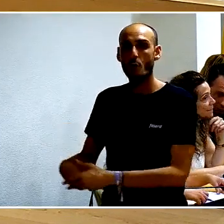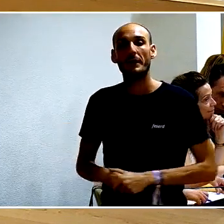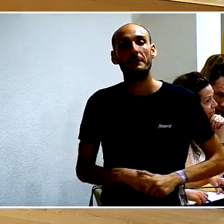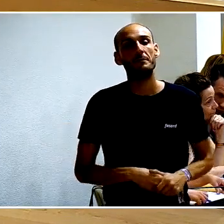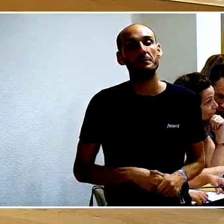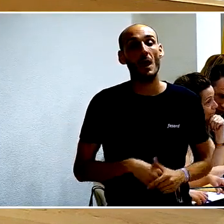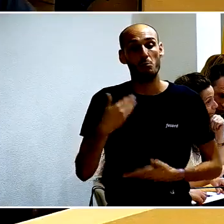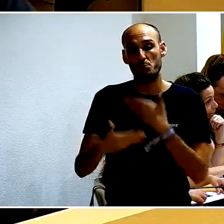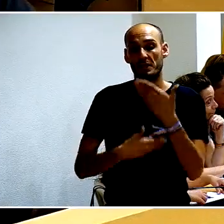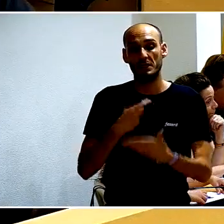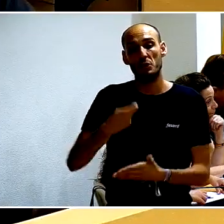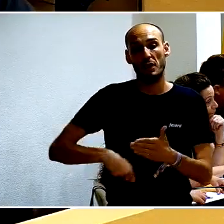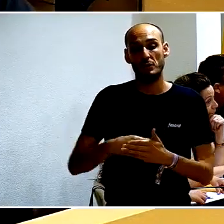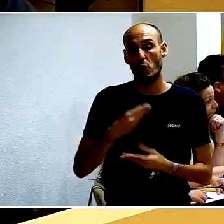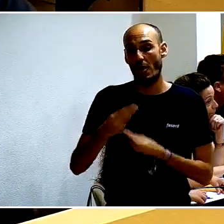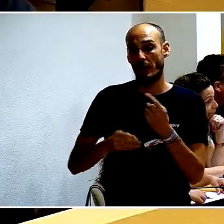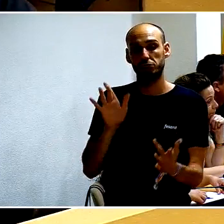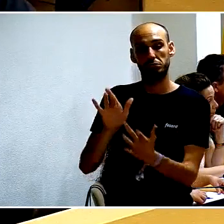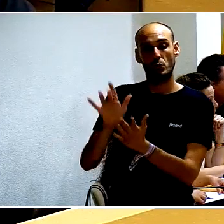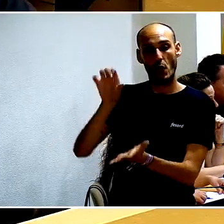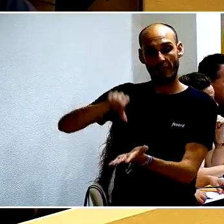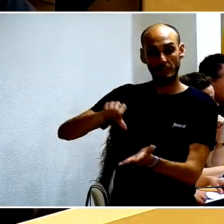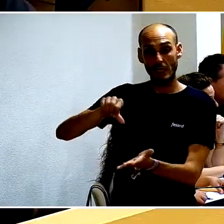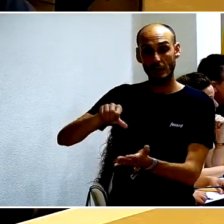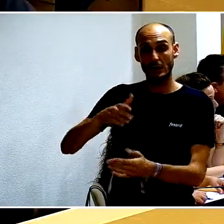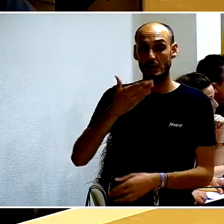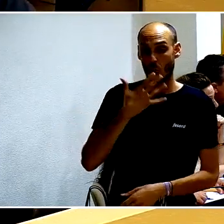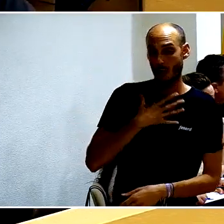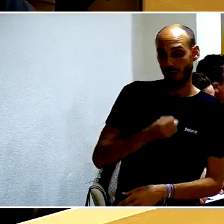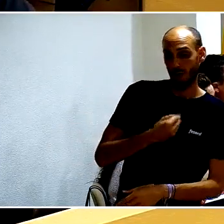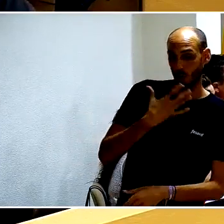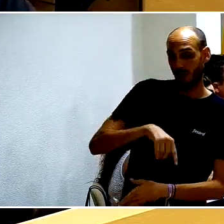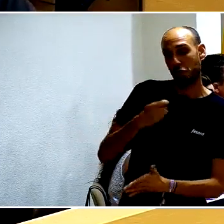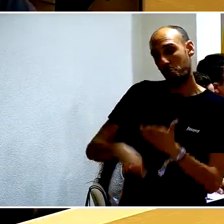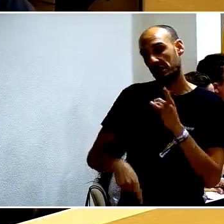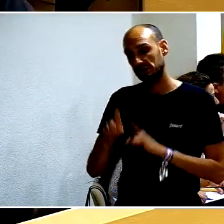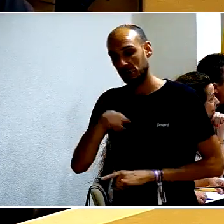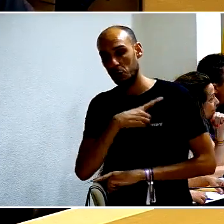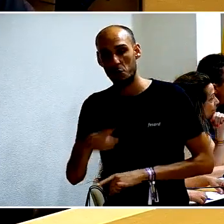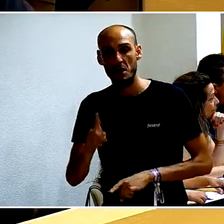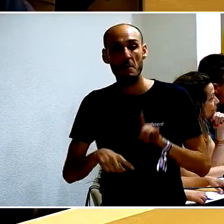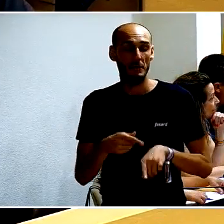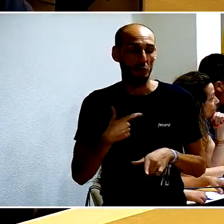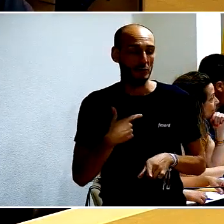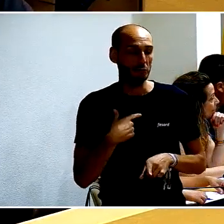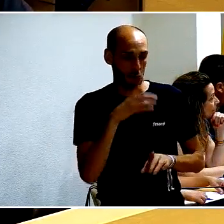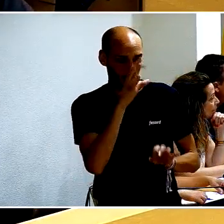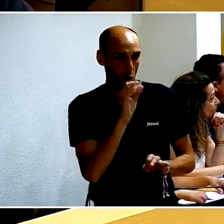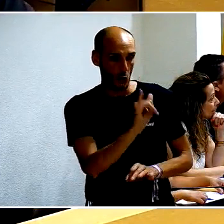procedimiento de adquisición se hace por una central y luego el ayuntamiento, si quiere adquirir, si no quiere, no, o se haga su propia contratación. Nos parece totalmente